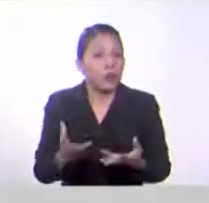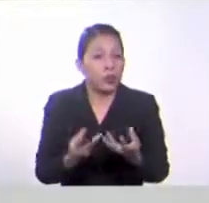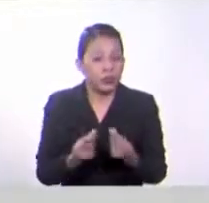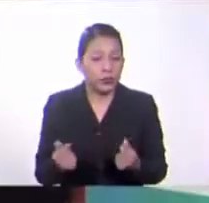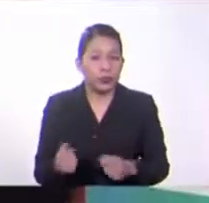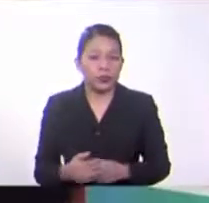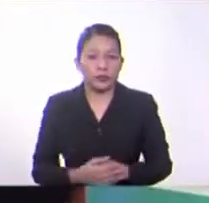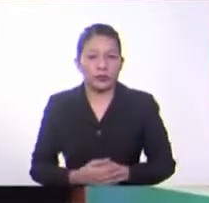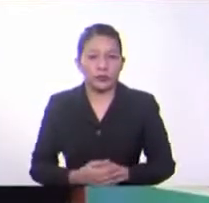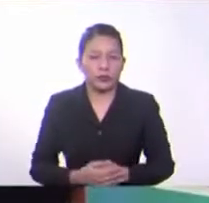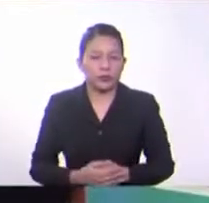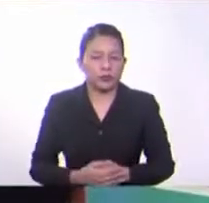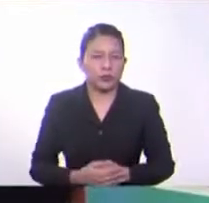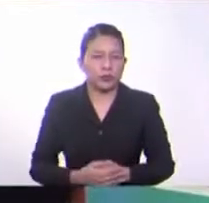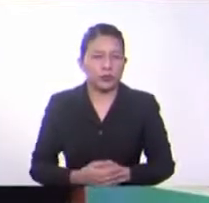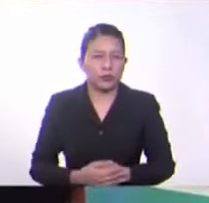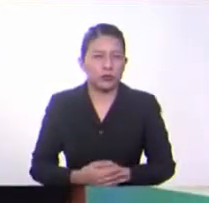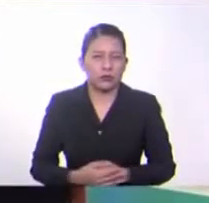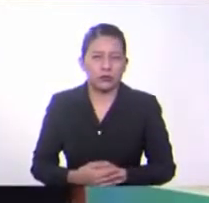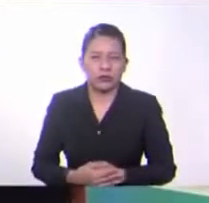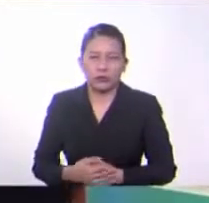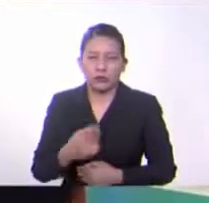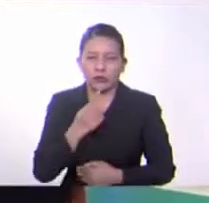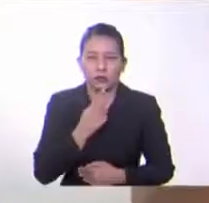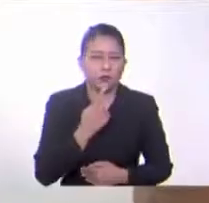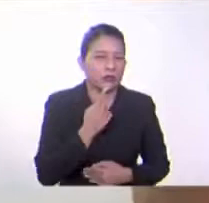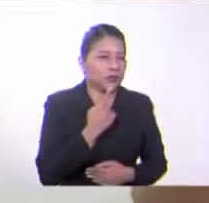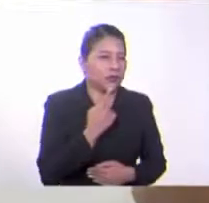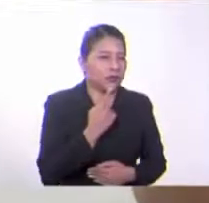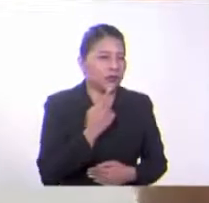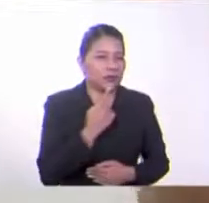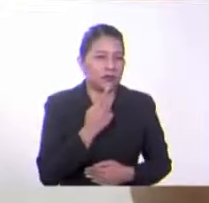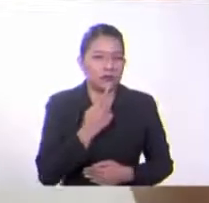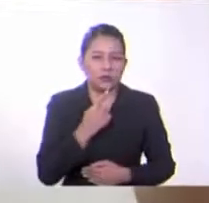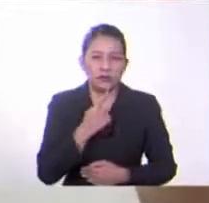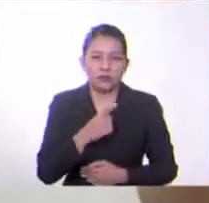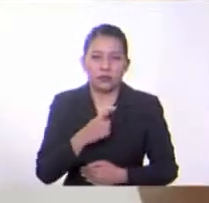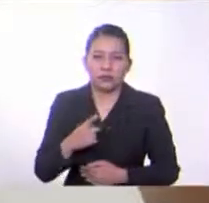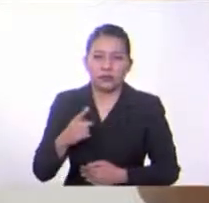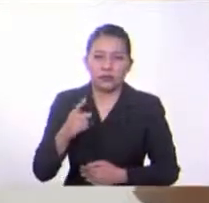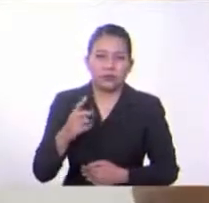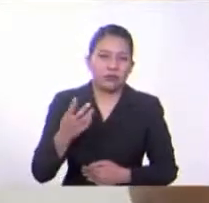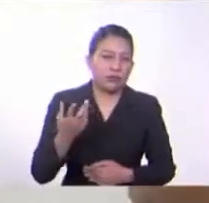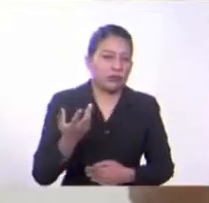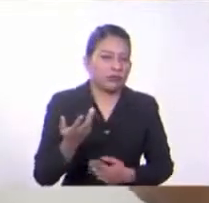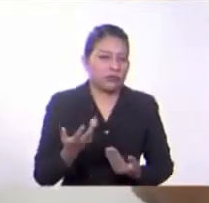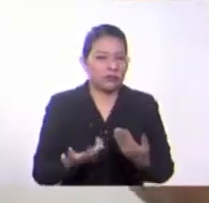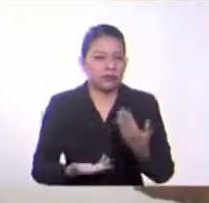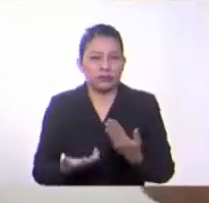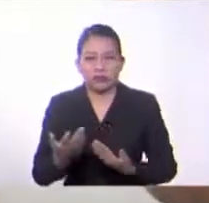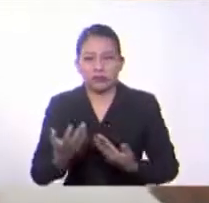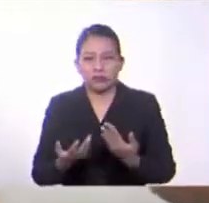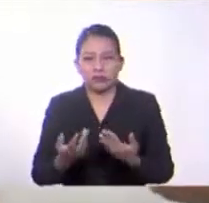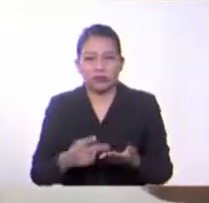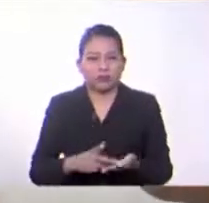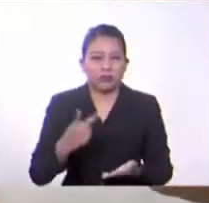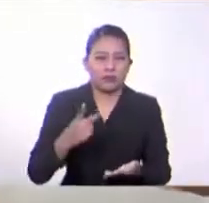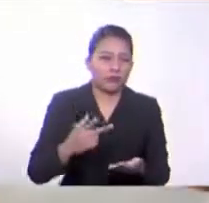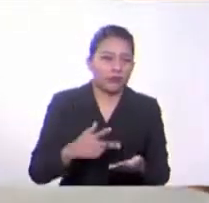Pues estoy observando que de aquí hacia acá es el doble. Puedo, bueno, doble y